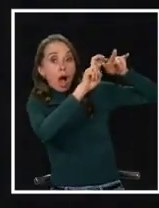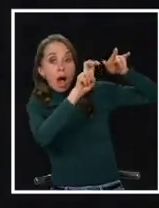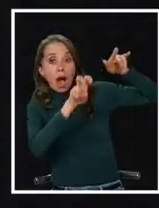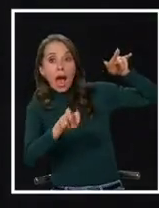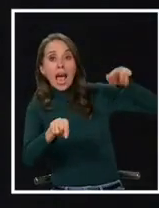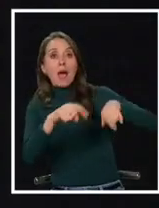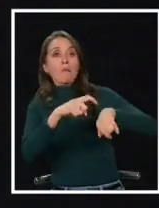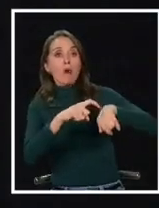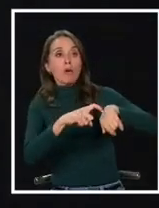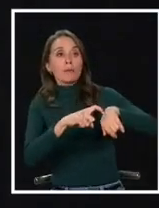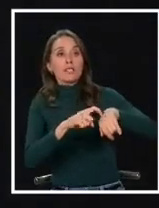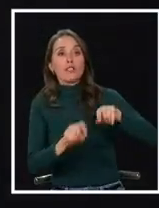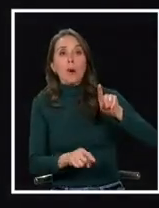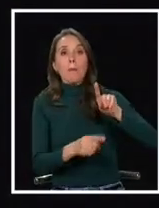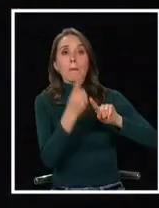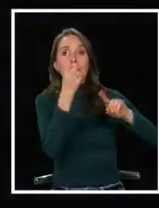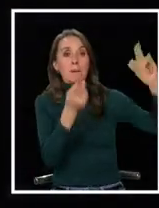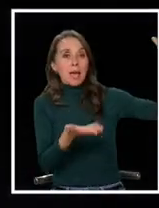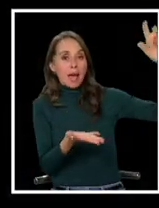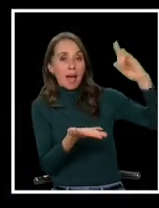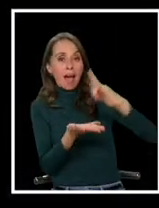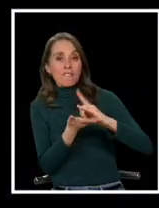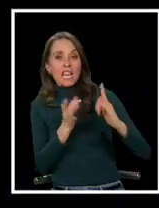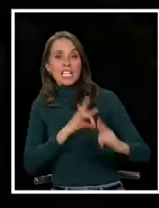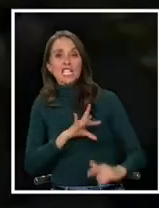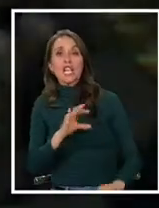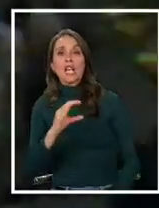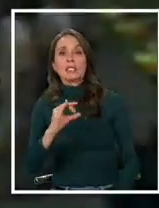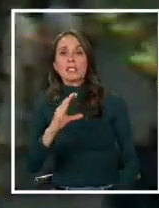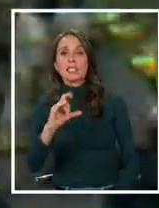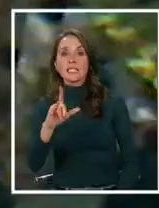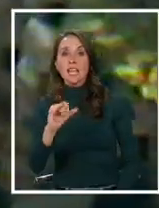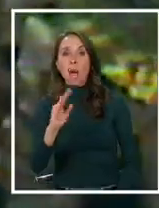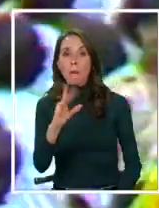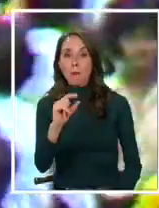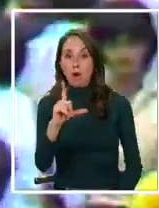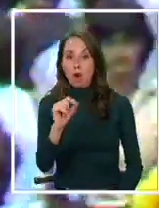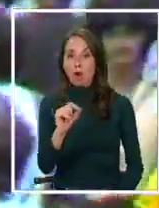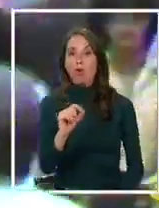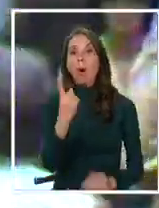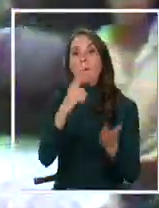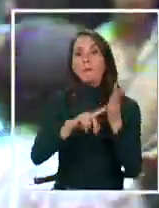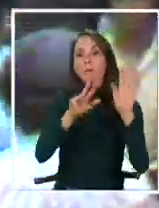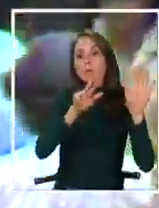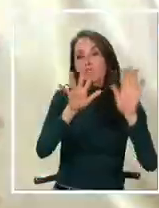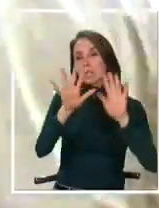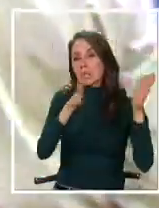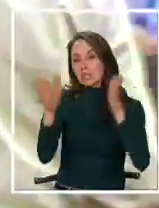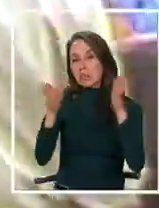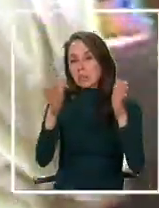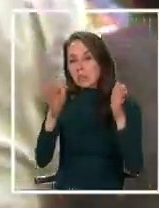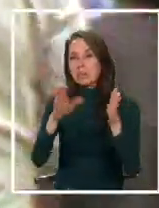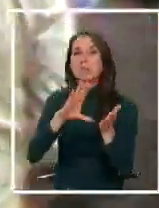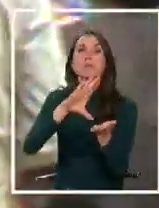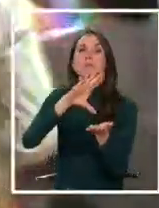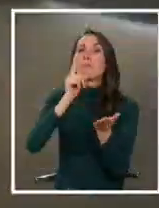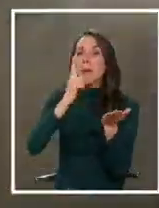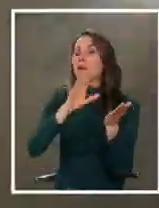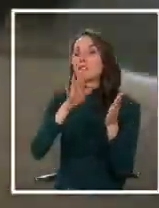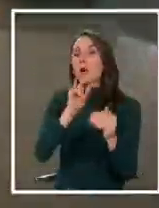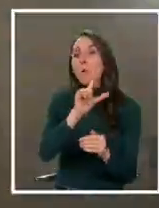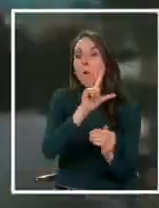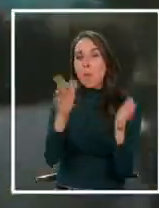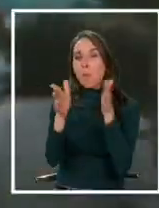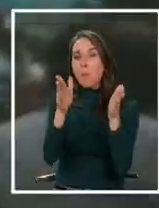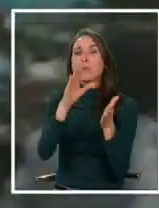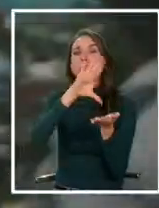boloco llega por primera vez a Chile A mediados de los 80 chile era un país mediáticamente alejado del resto